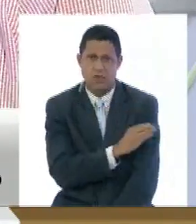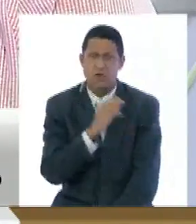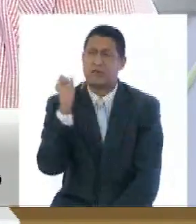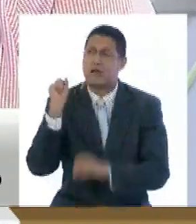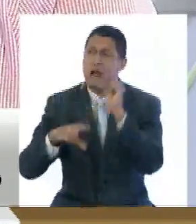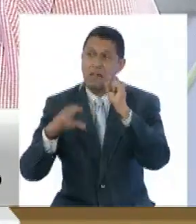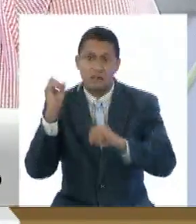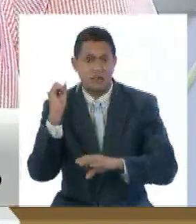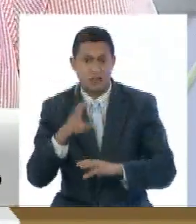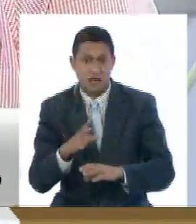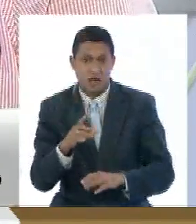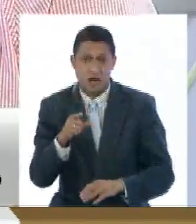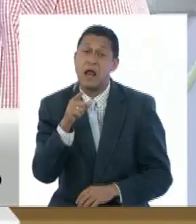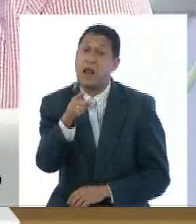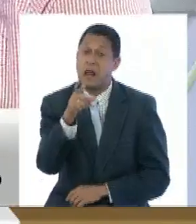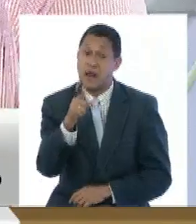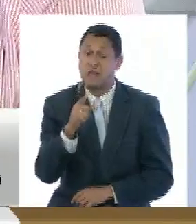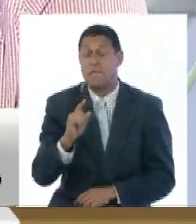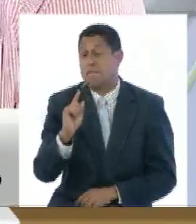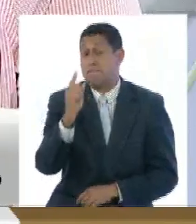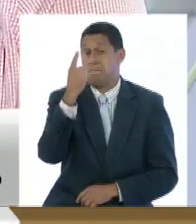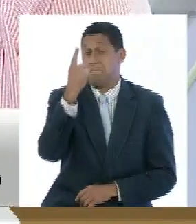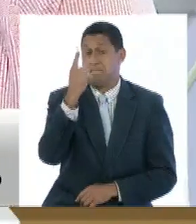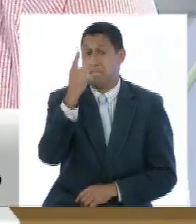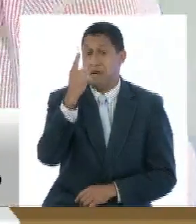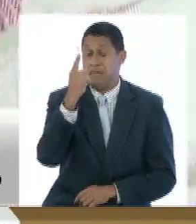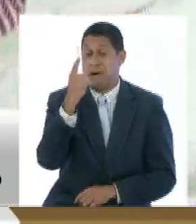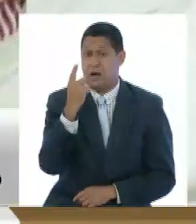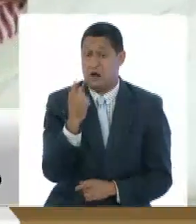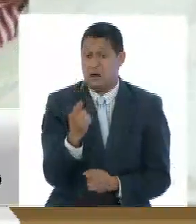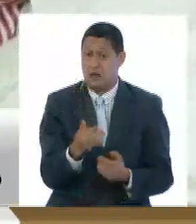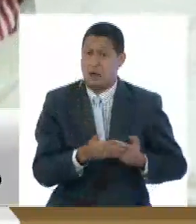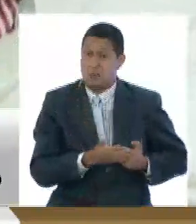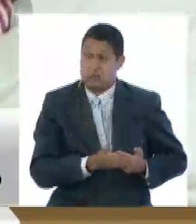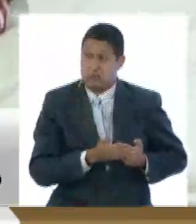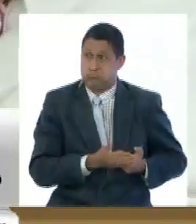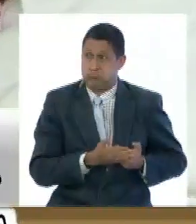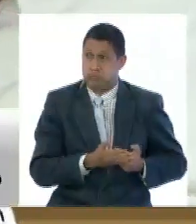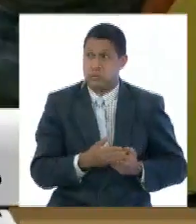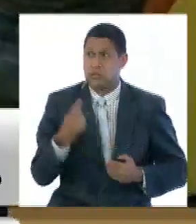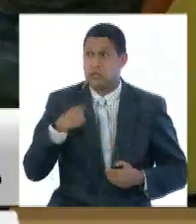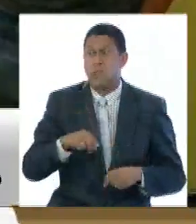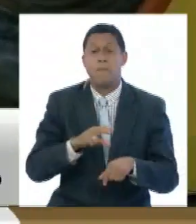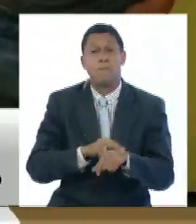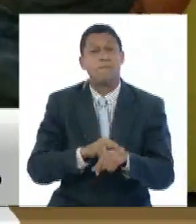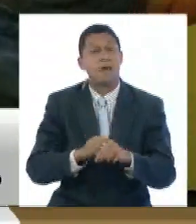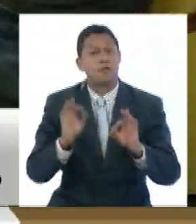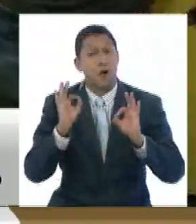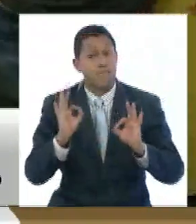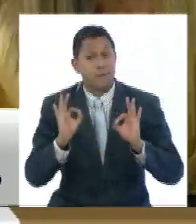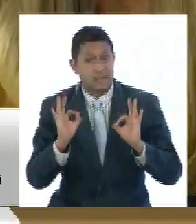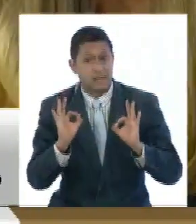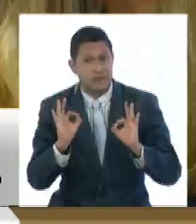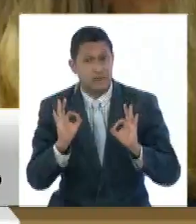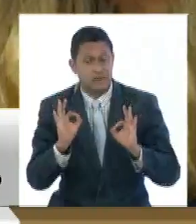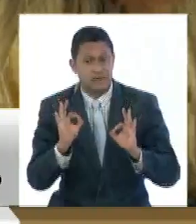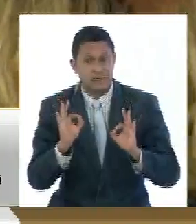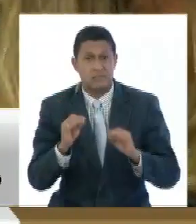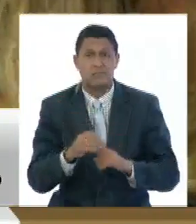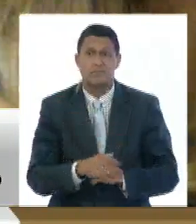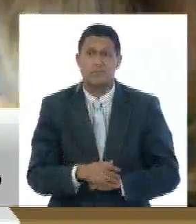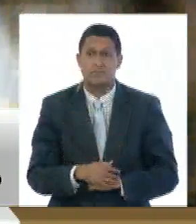Docente, es uno de los centros piloto en lo que es el manejo de lactancia materna, y tenemos especialistas que están